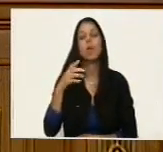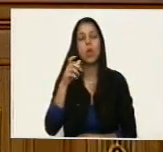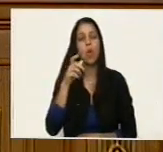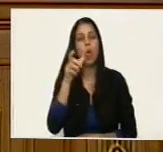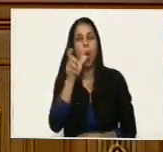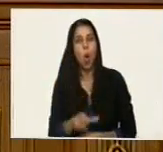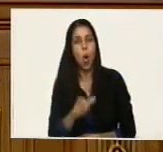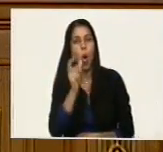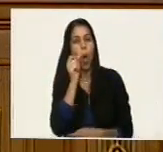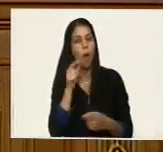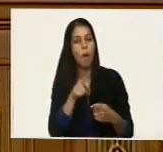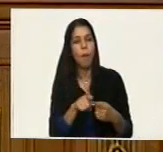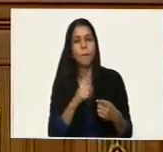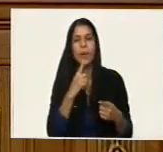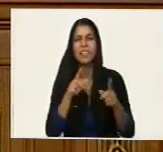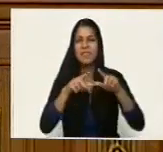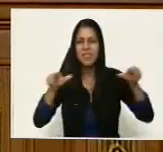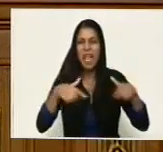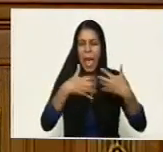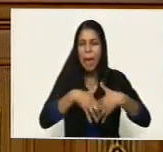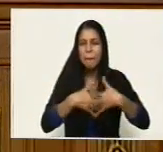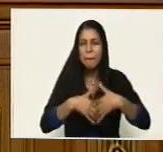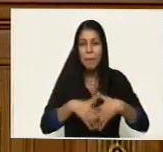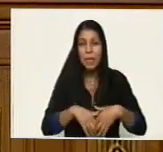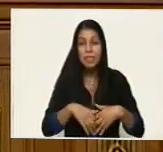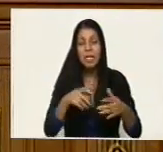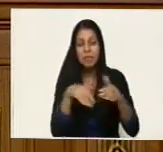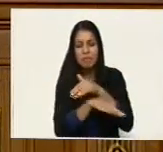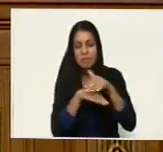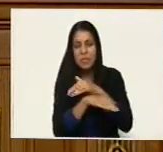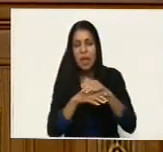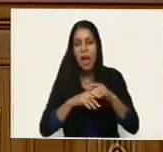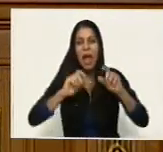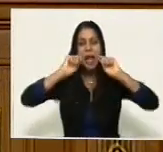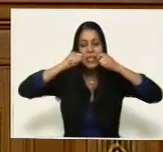tiene una capacidad de almacenamiento de maíz de 110 mil toneladas,